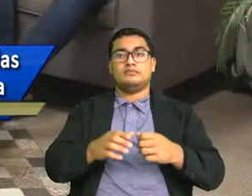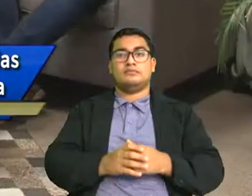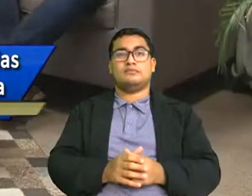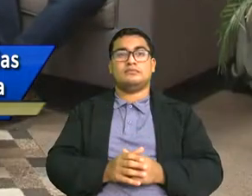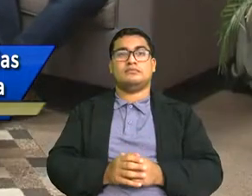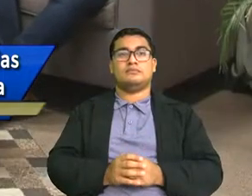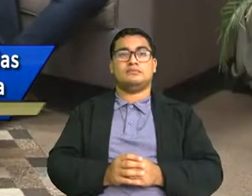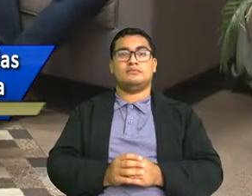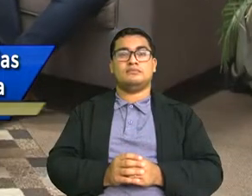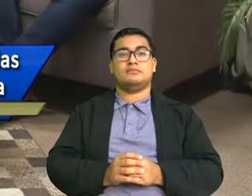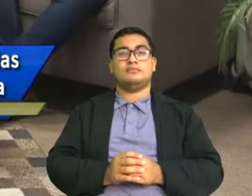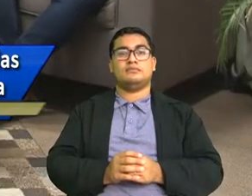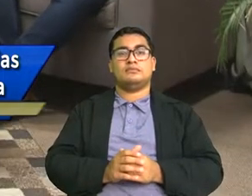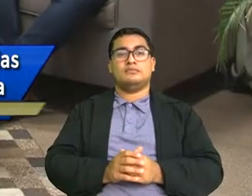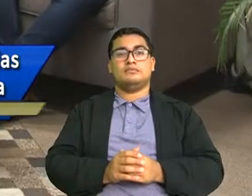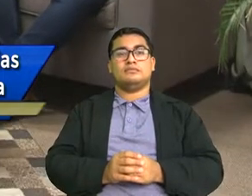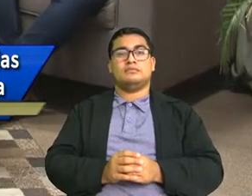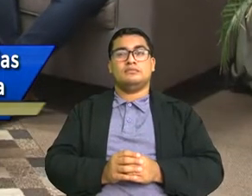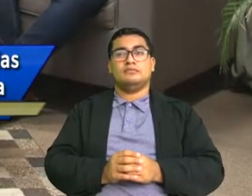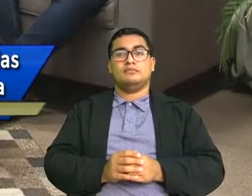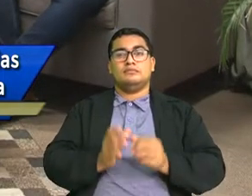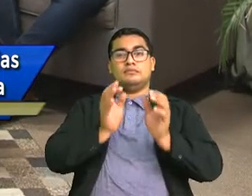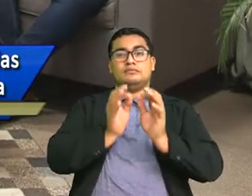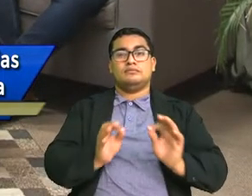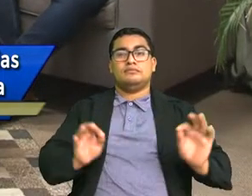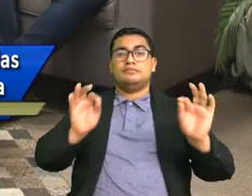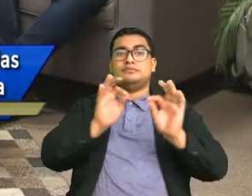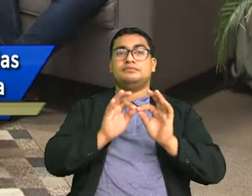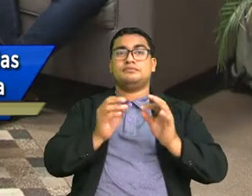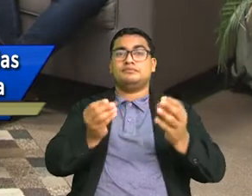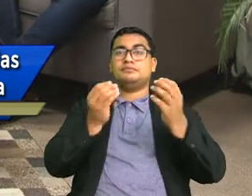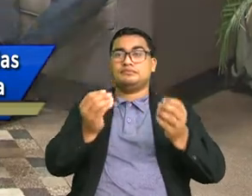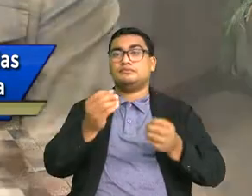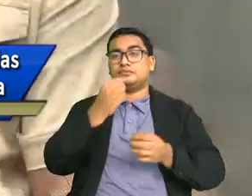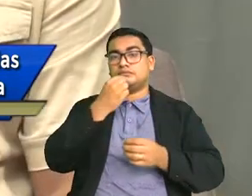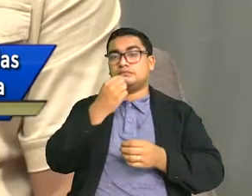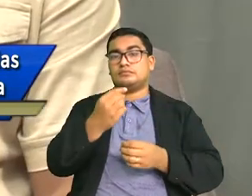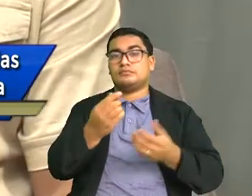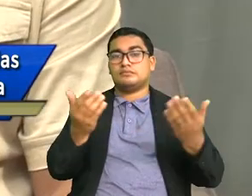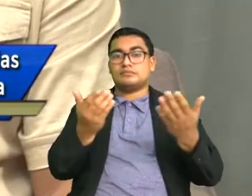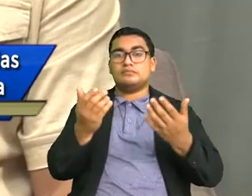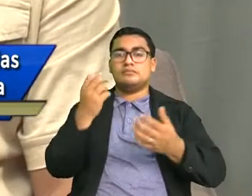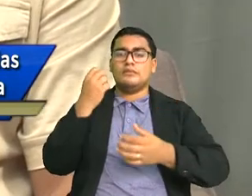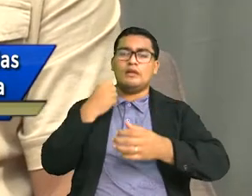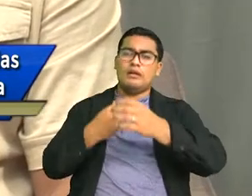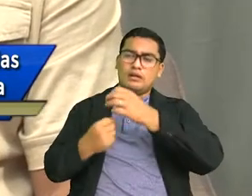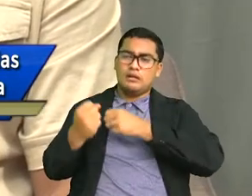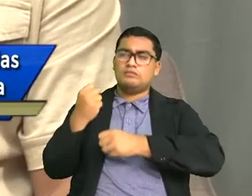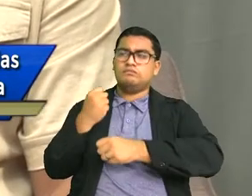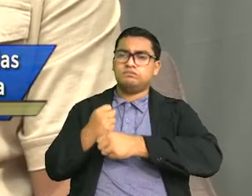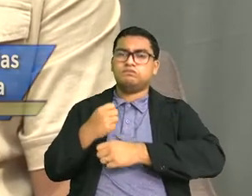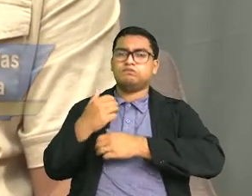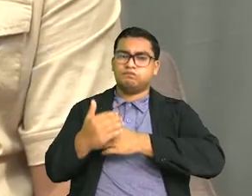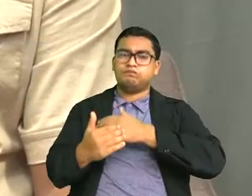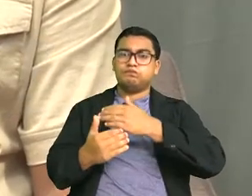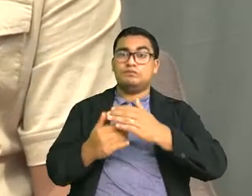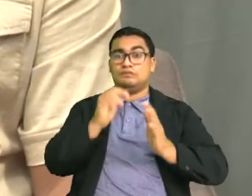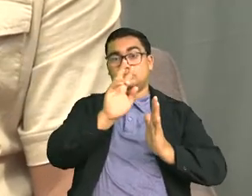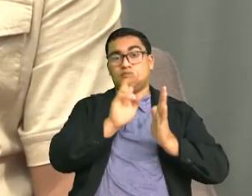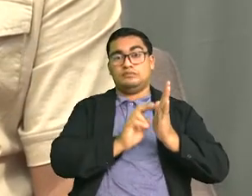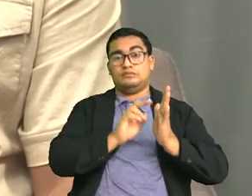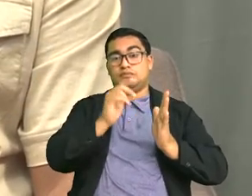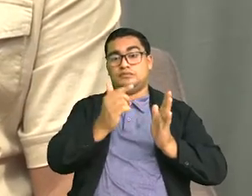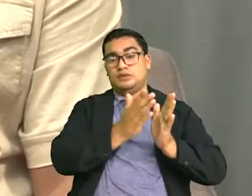correcto es importante puede señalar de que a través de los años de estos últimos años a partir del 2007